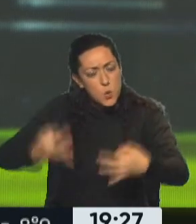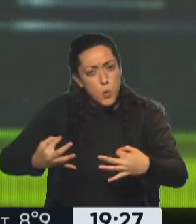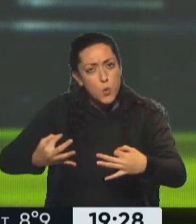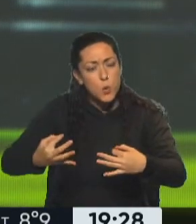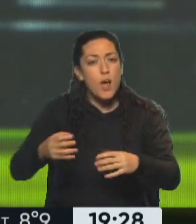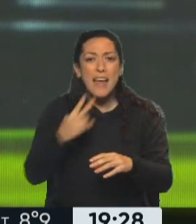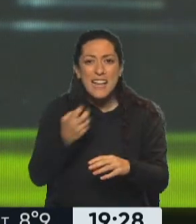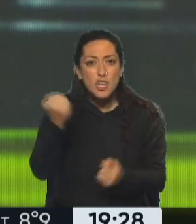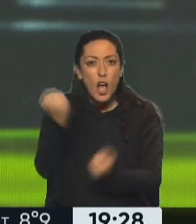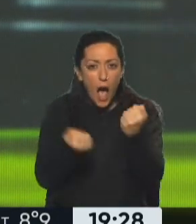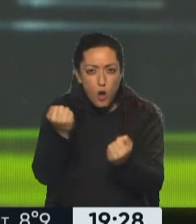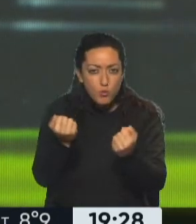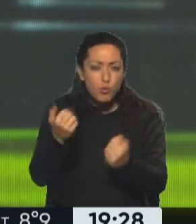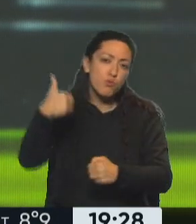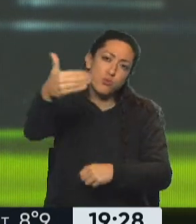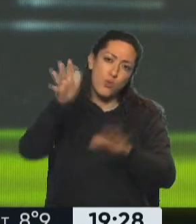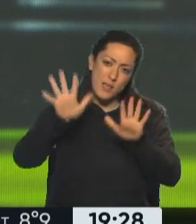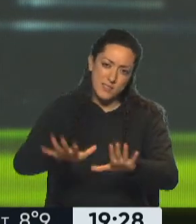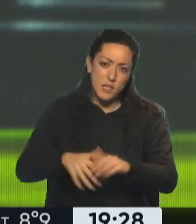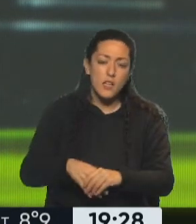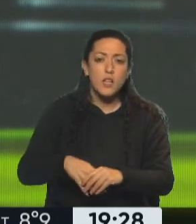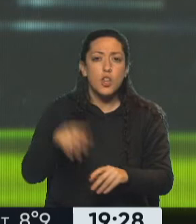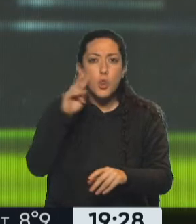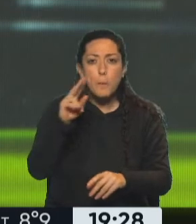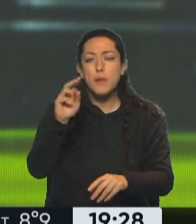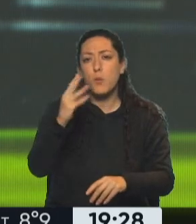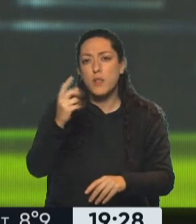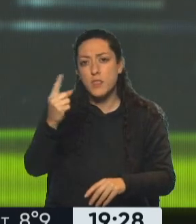auto eléctrico e híbrido en Argentina, el 2041 ya no